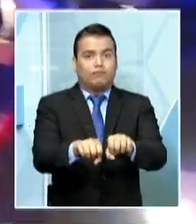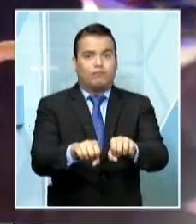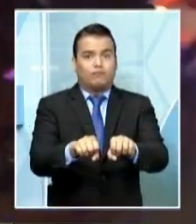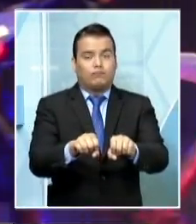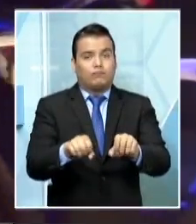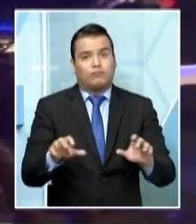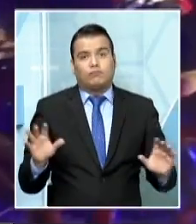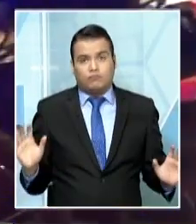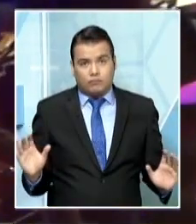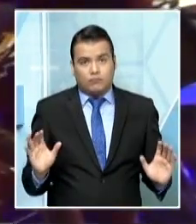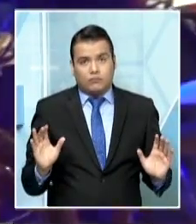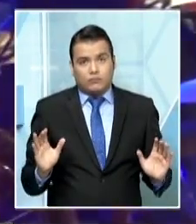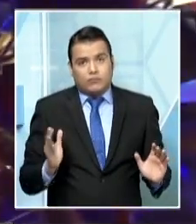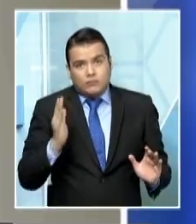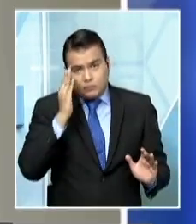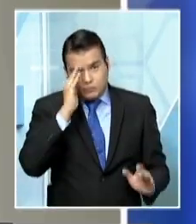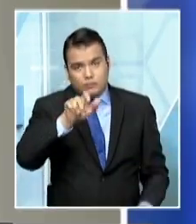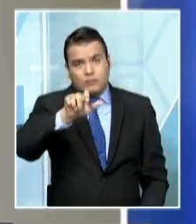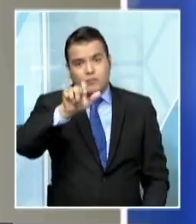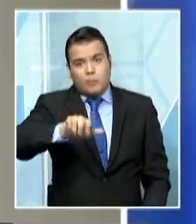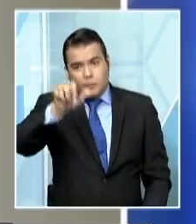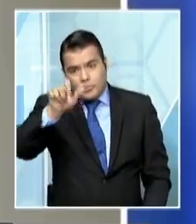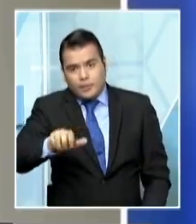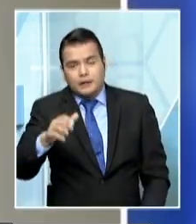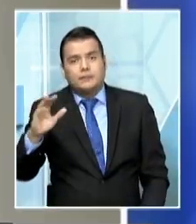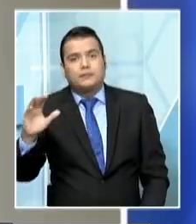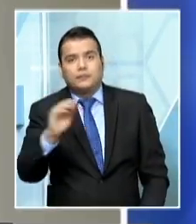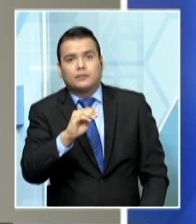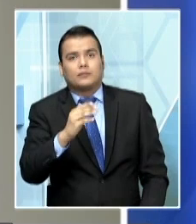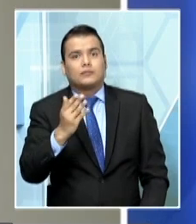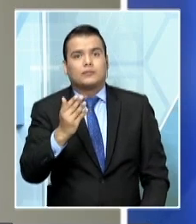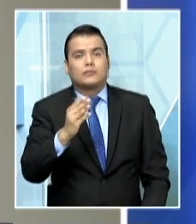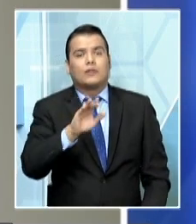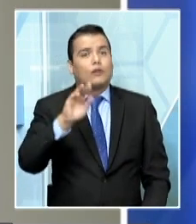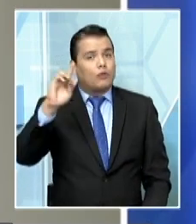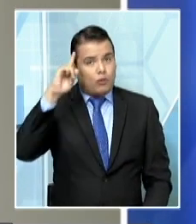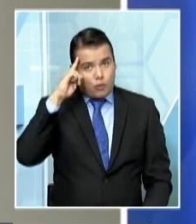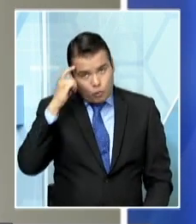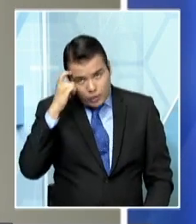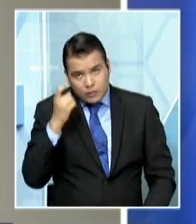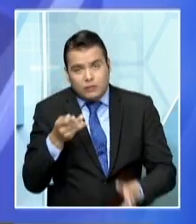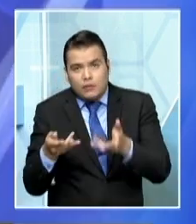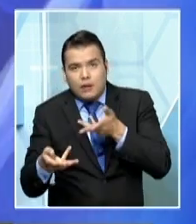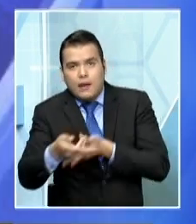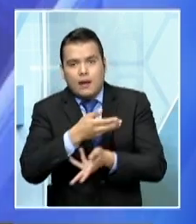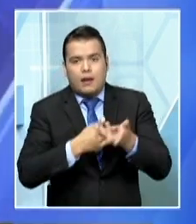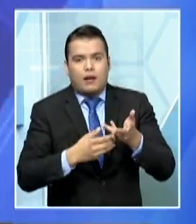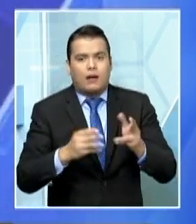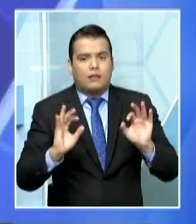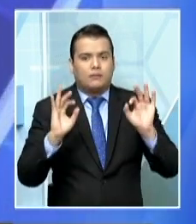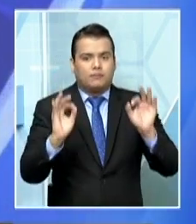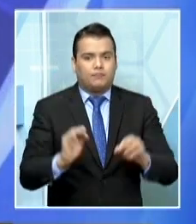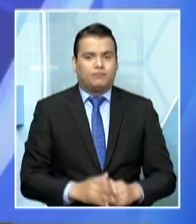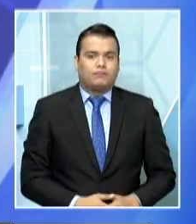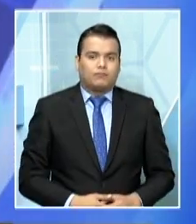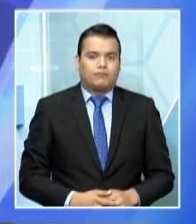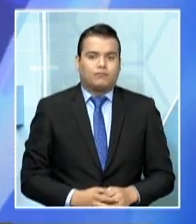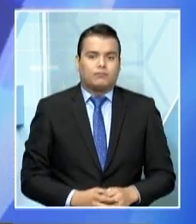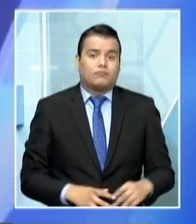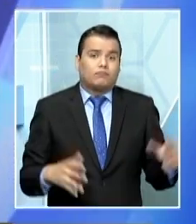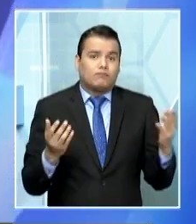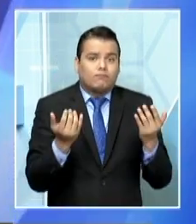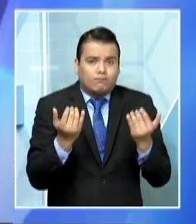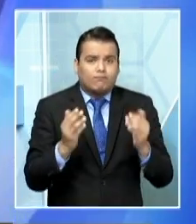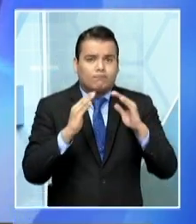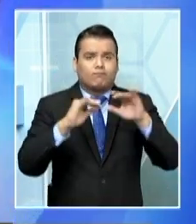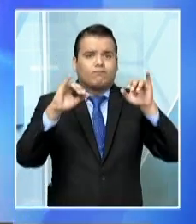siempre, para que en los ojos de la ciudadanía el actuar de la fuerza pública tenga un espacio legítimo. Evidentemente el confinamiento